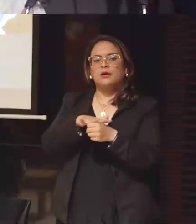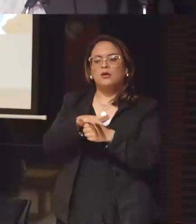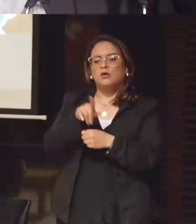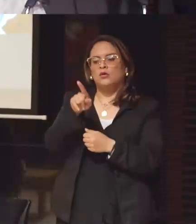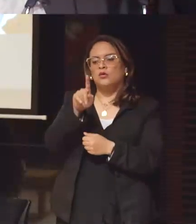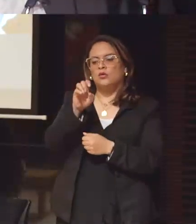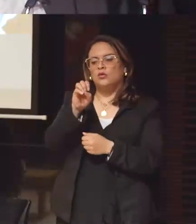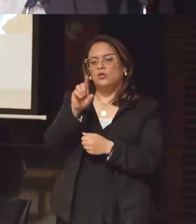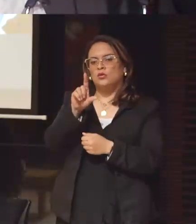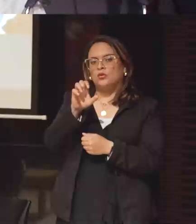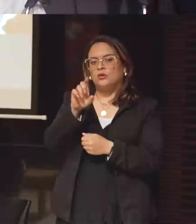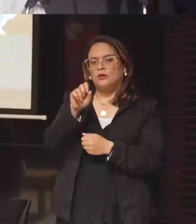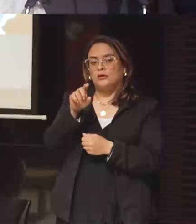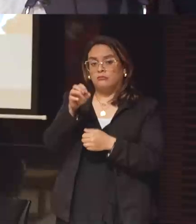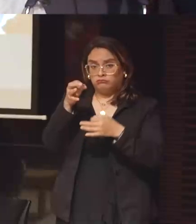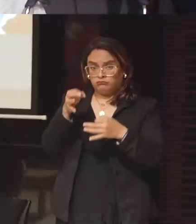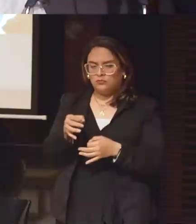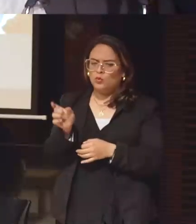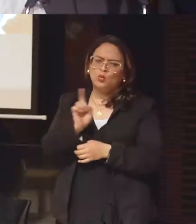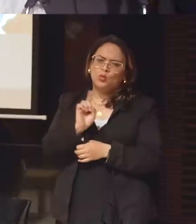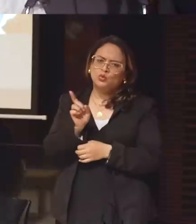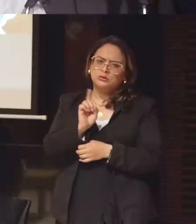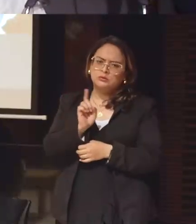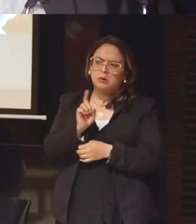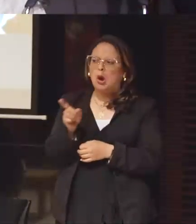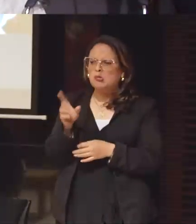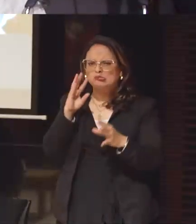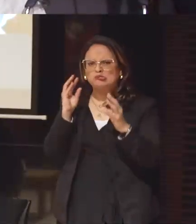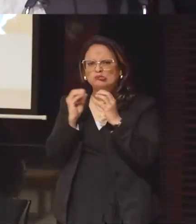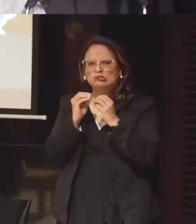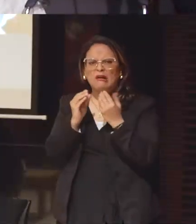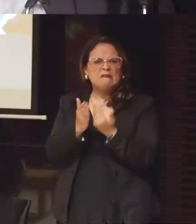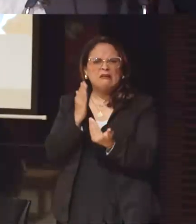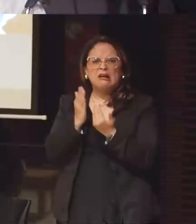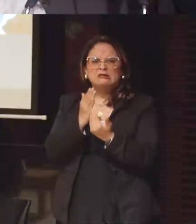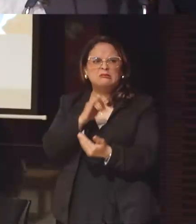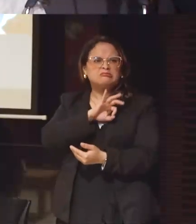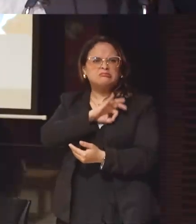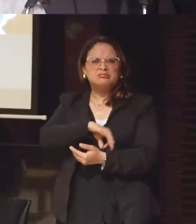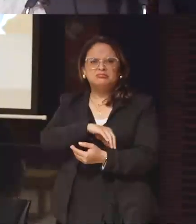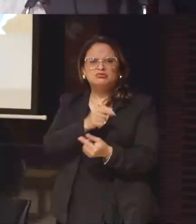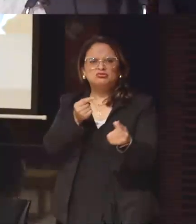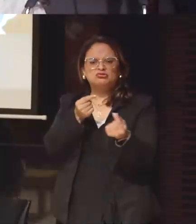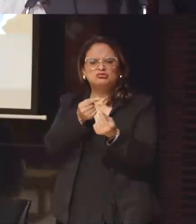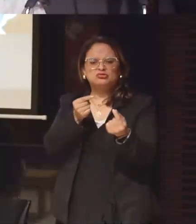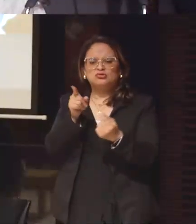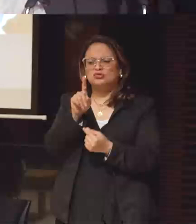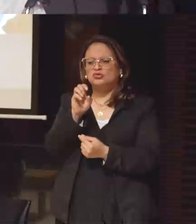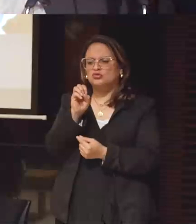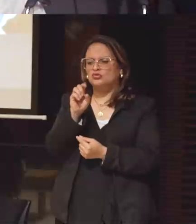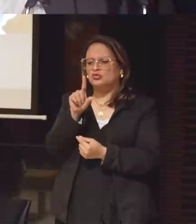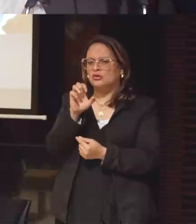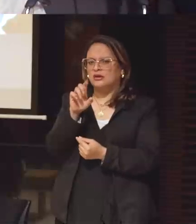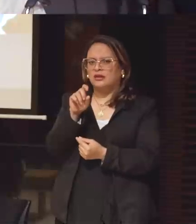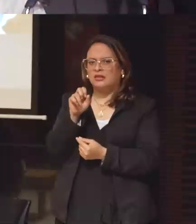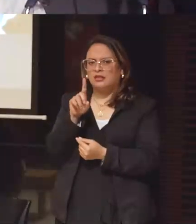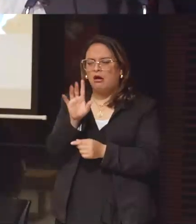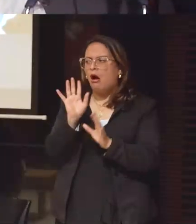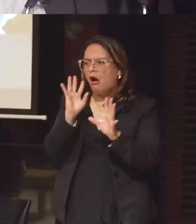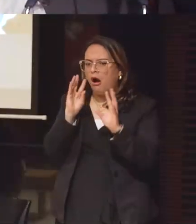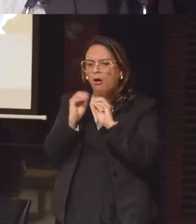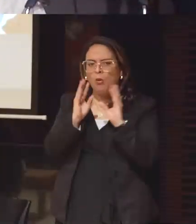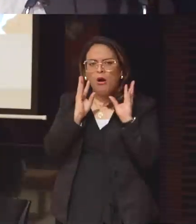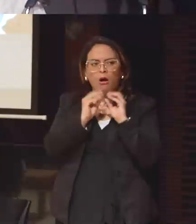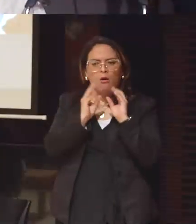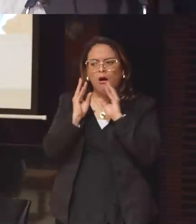barrio específicamente sea La Soledad, pero todo el mundo sabe que es el punto más cerca a la soledad y la gente se identifica